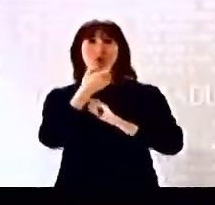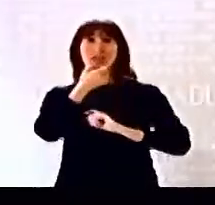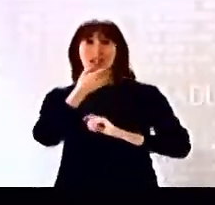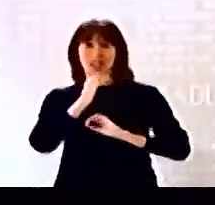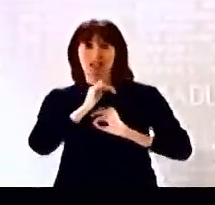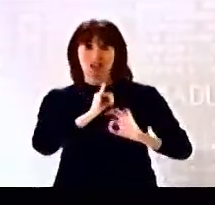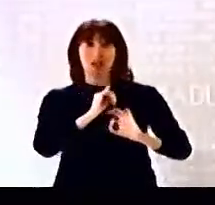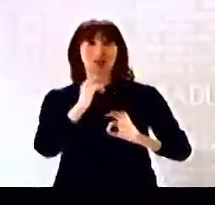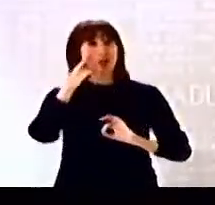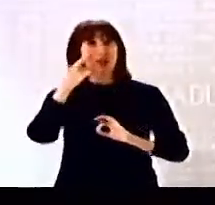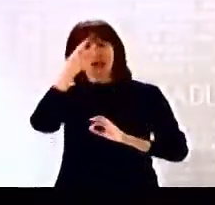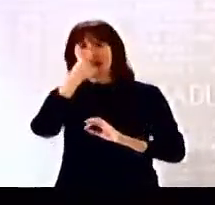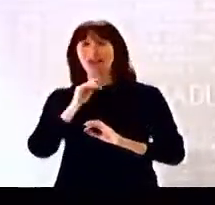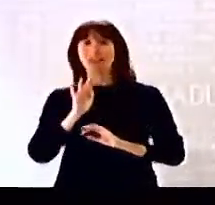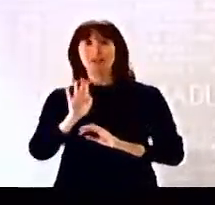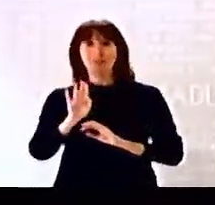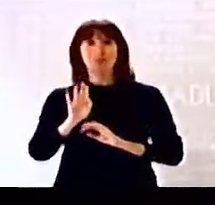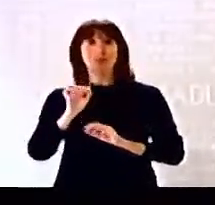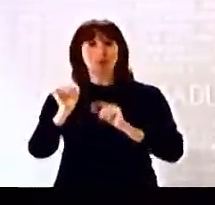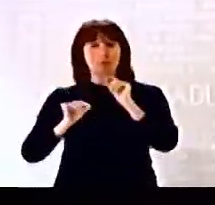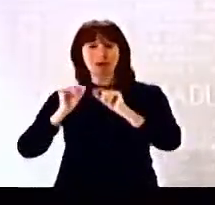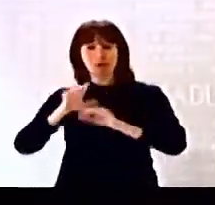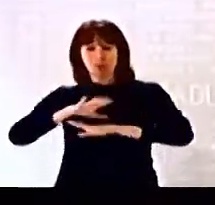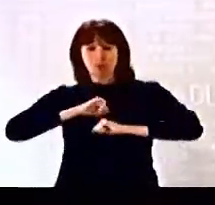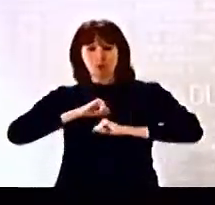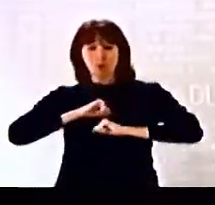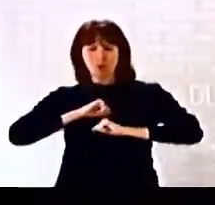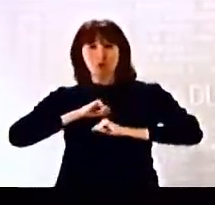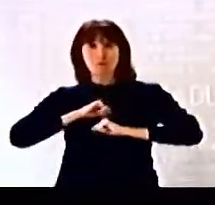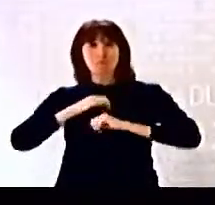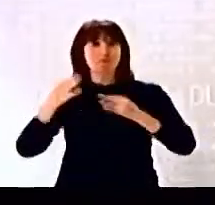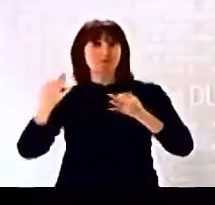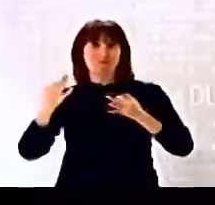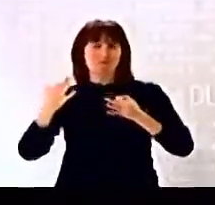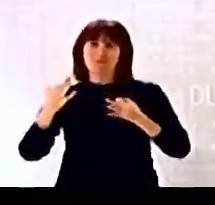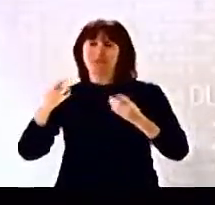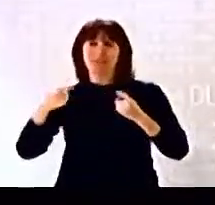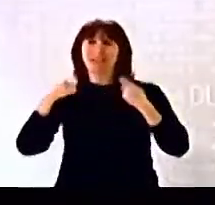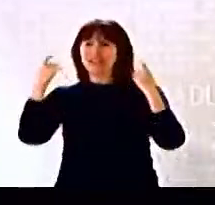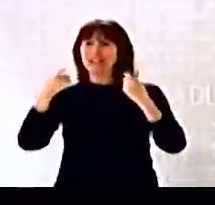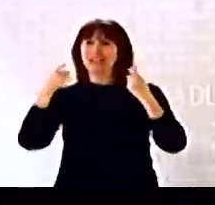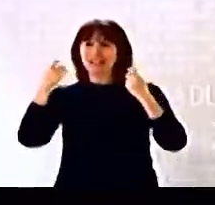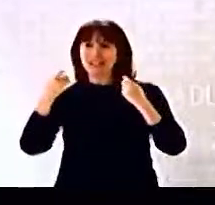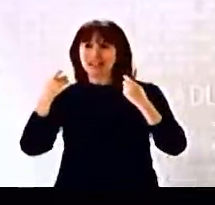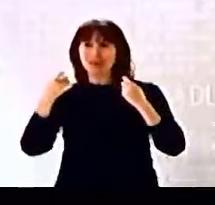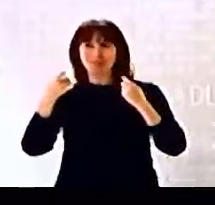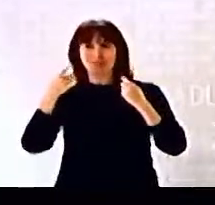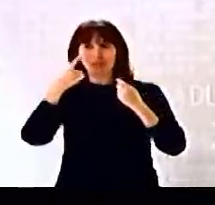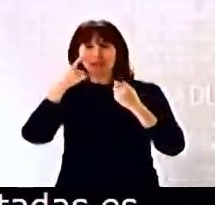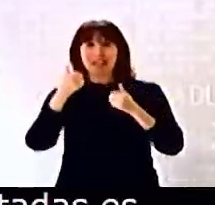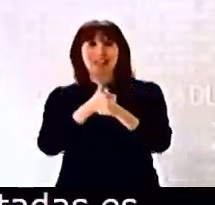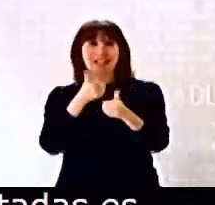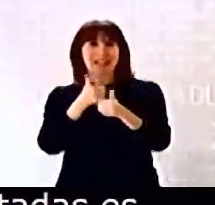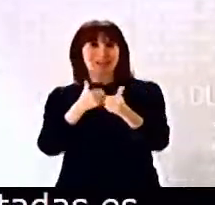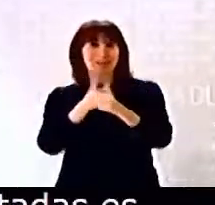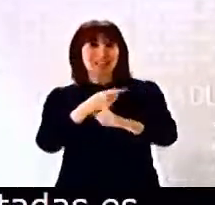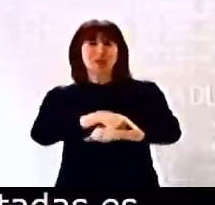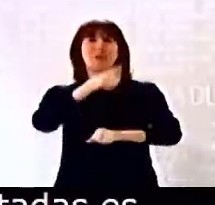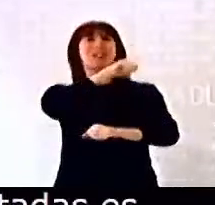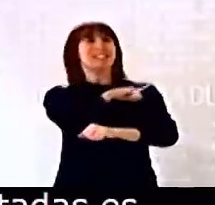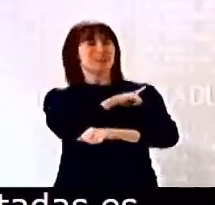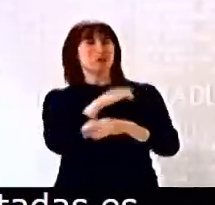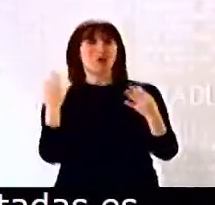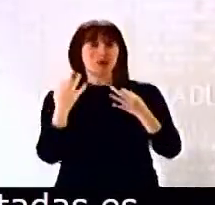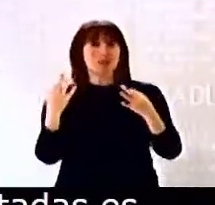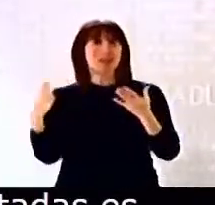variante británica y a las personas que están infectadas es extremar el rastreo y extremar